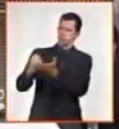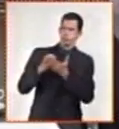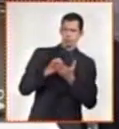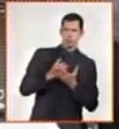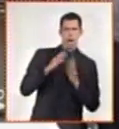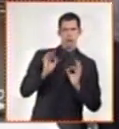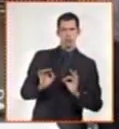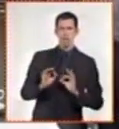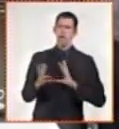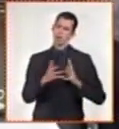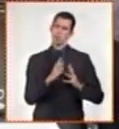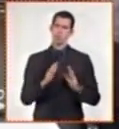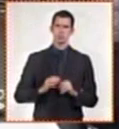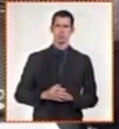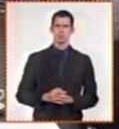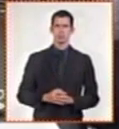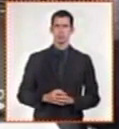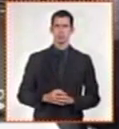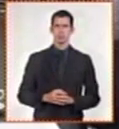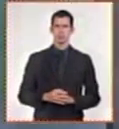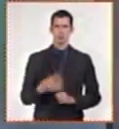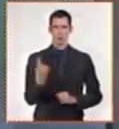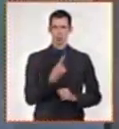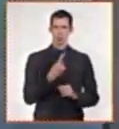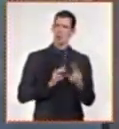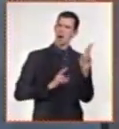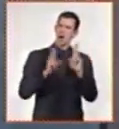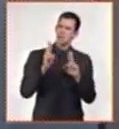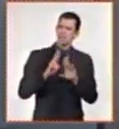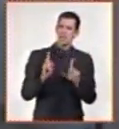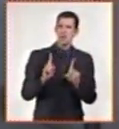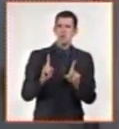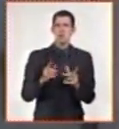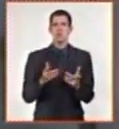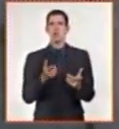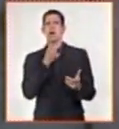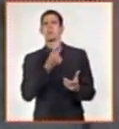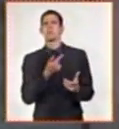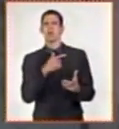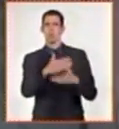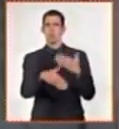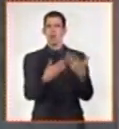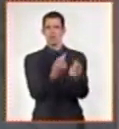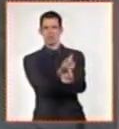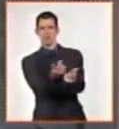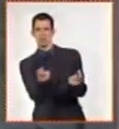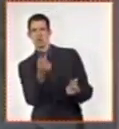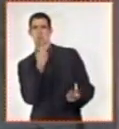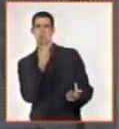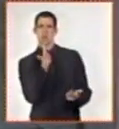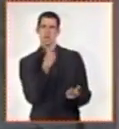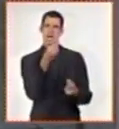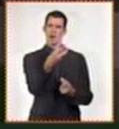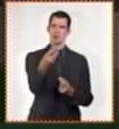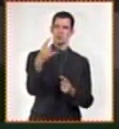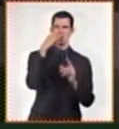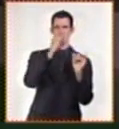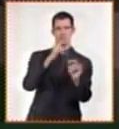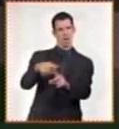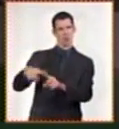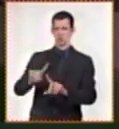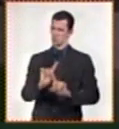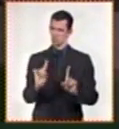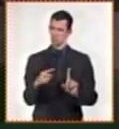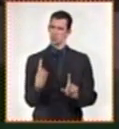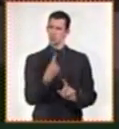la politización de este tema. Y por nuestra parte, China proporciona a Cuba 9 lotes de insumos